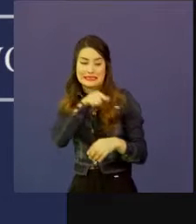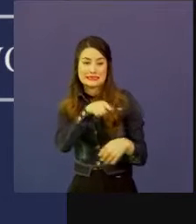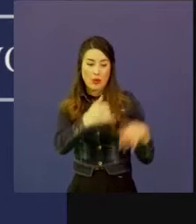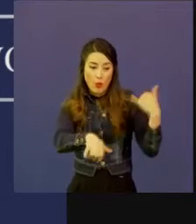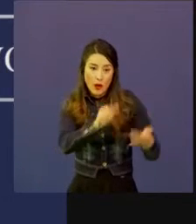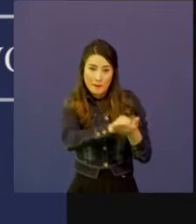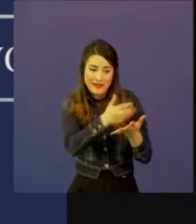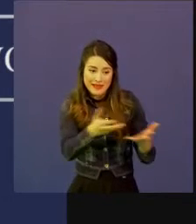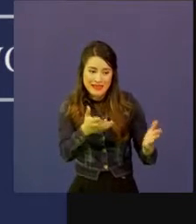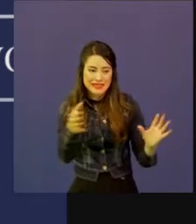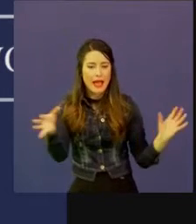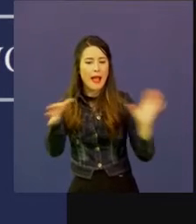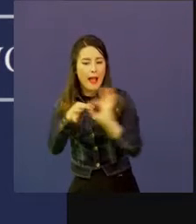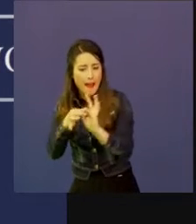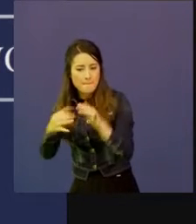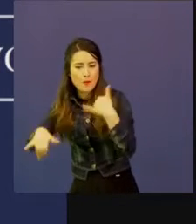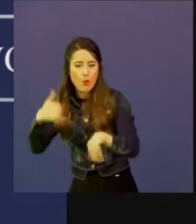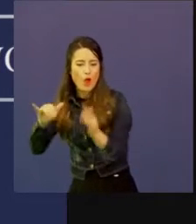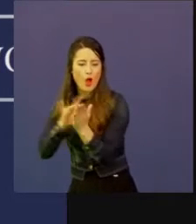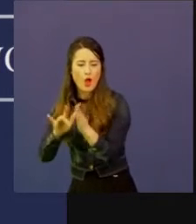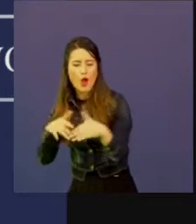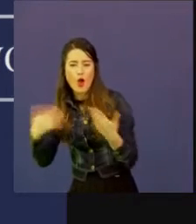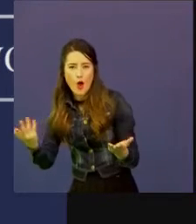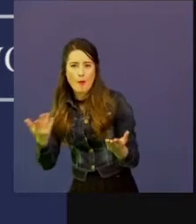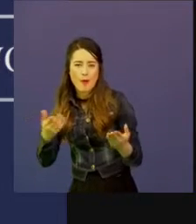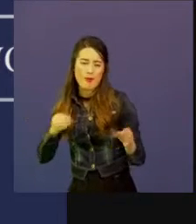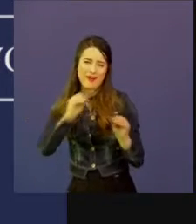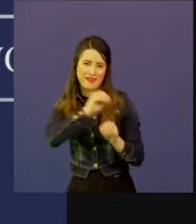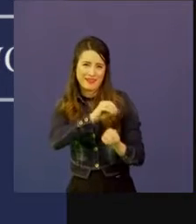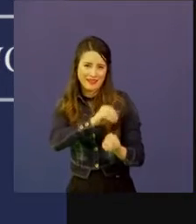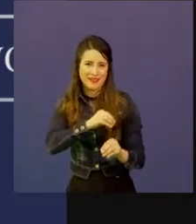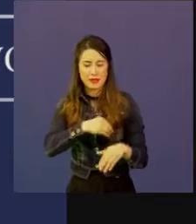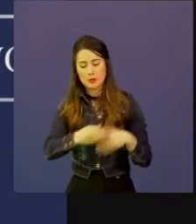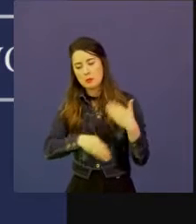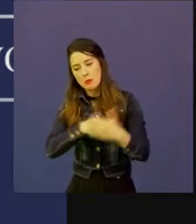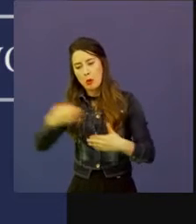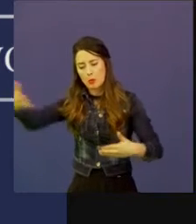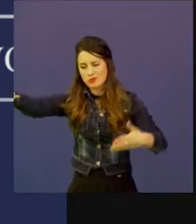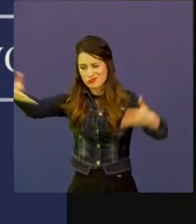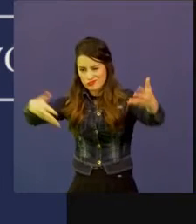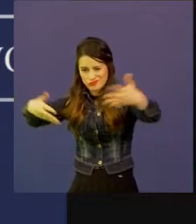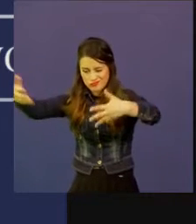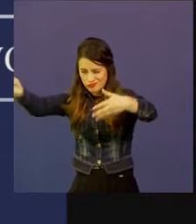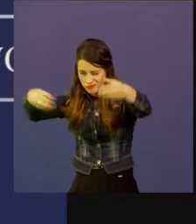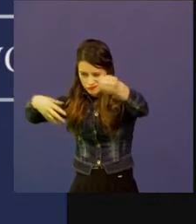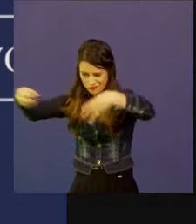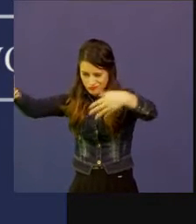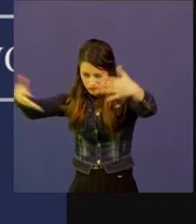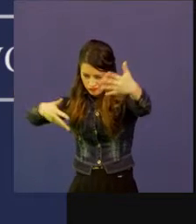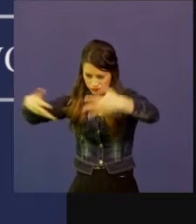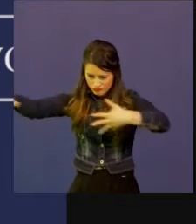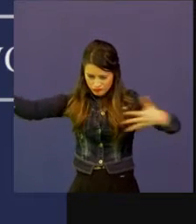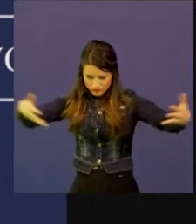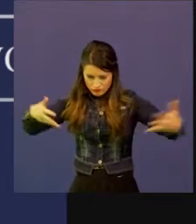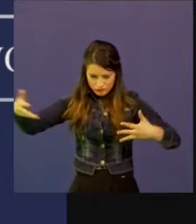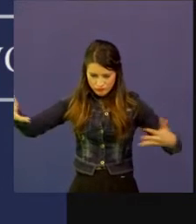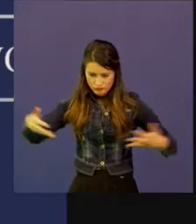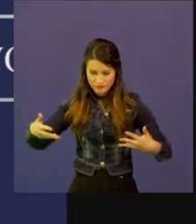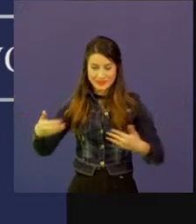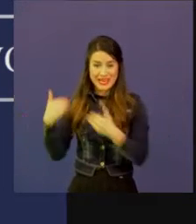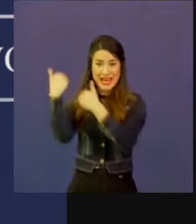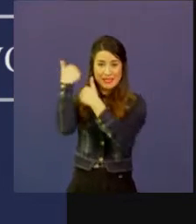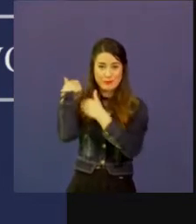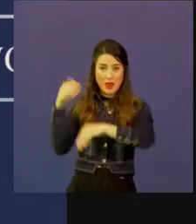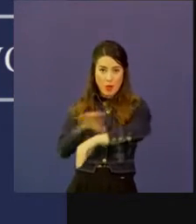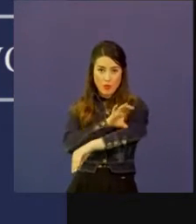implementación. Entonces, entre profesores y diseñadores propusieron o proponen el documento de diseño de juego. El diseñador ya evalúa esos